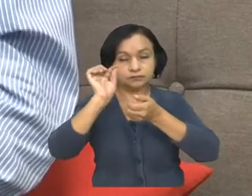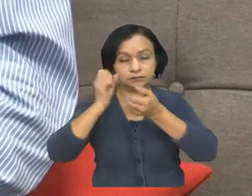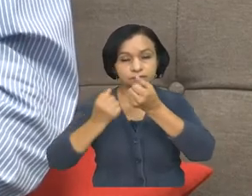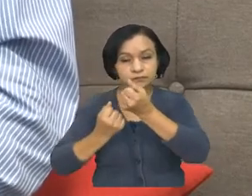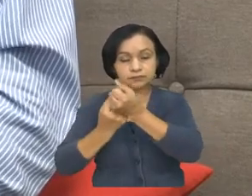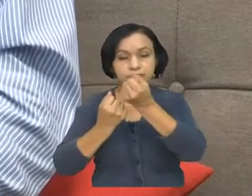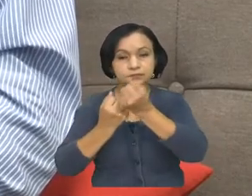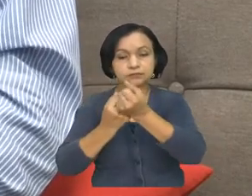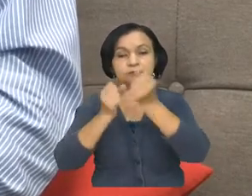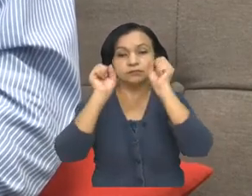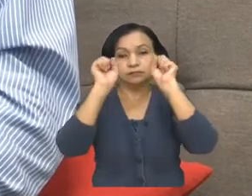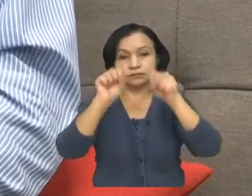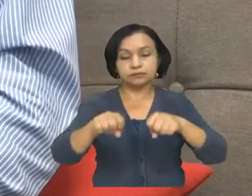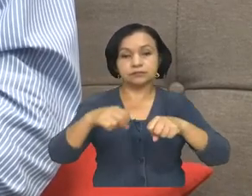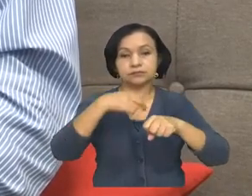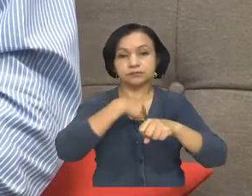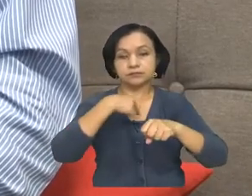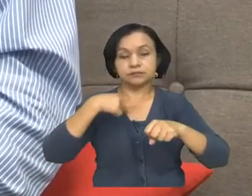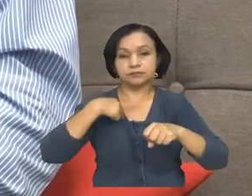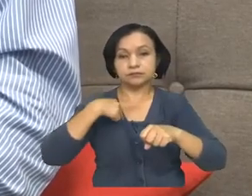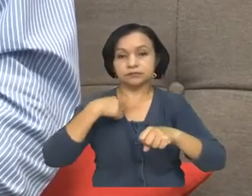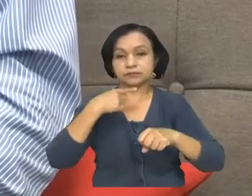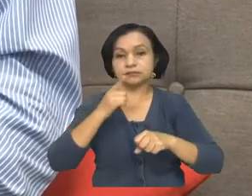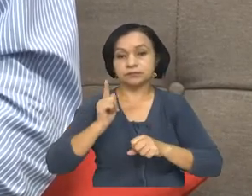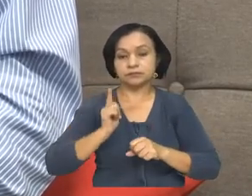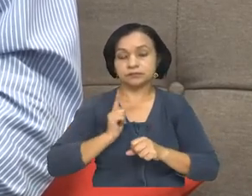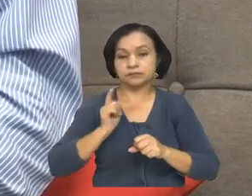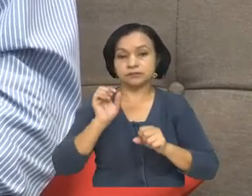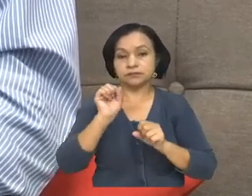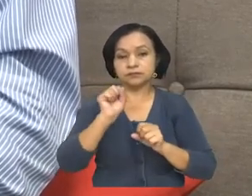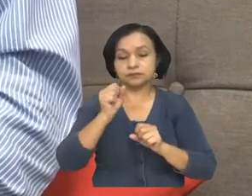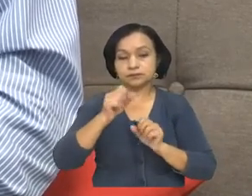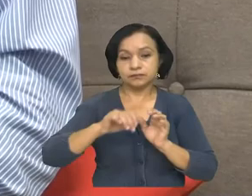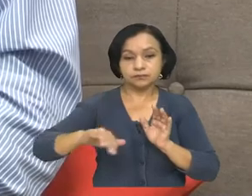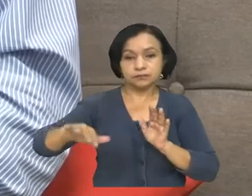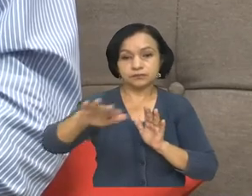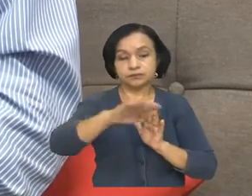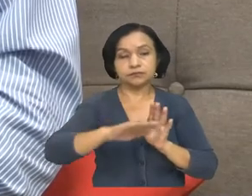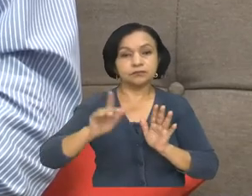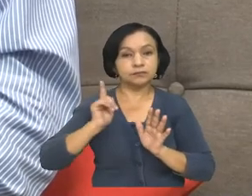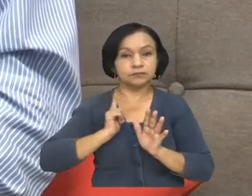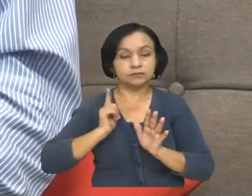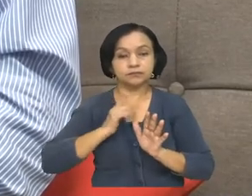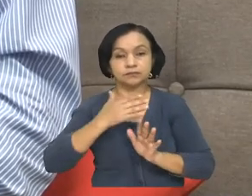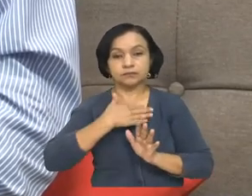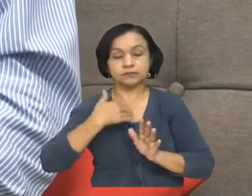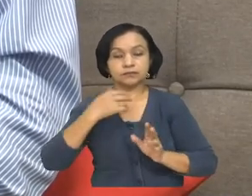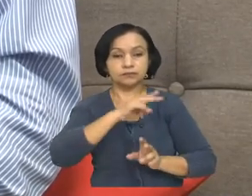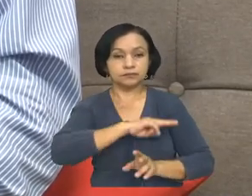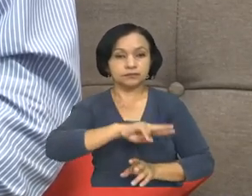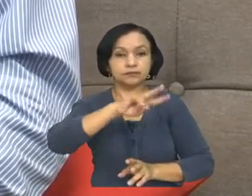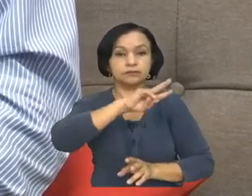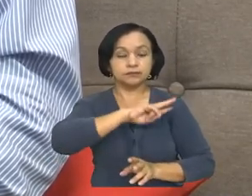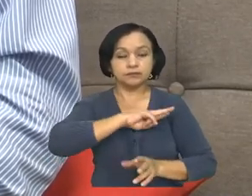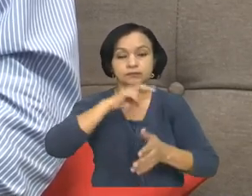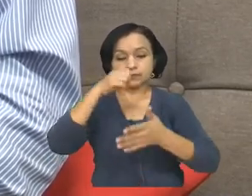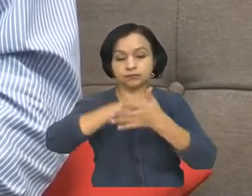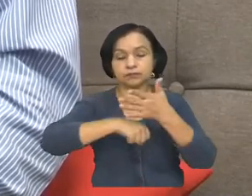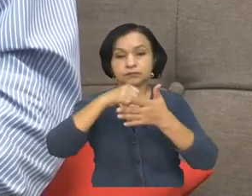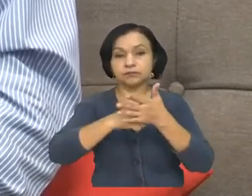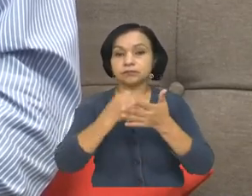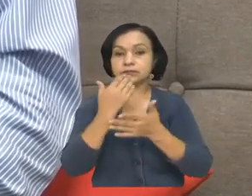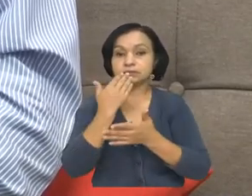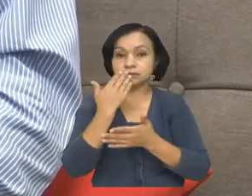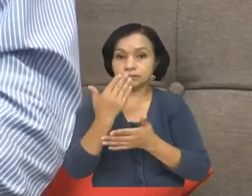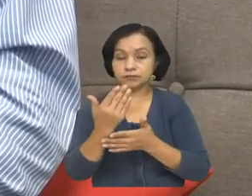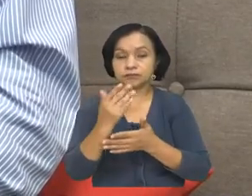que nosotros pudiésemos justamente tener una sociedad que tenga mejores valores, que luchemos por un bien común,